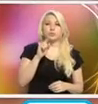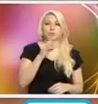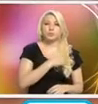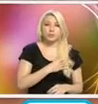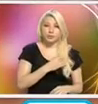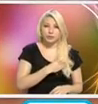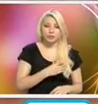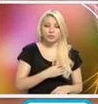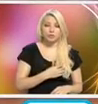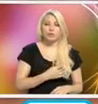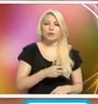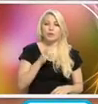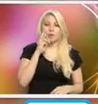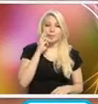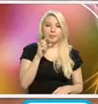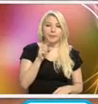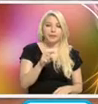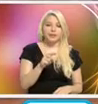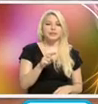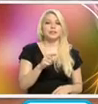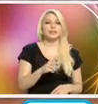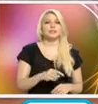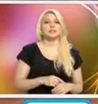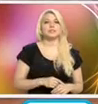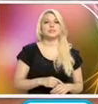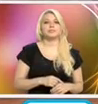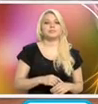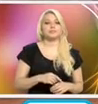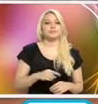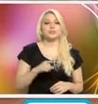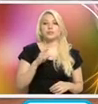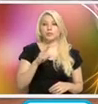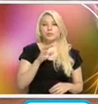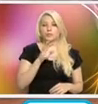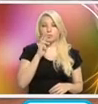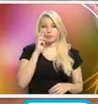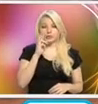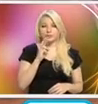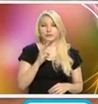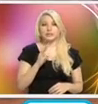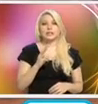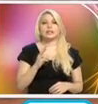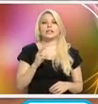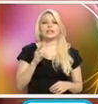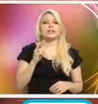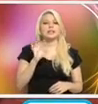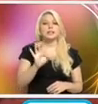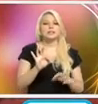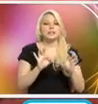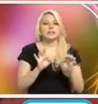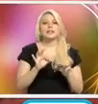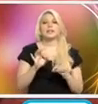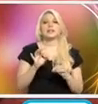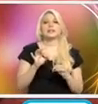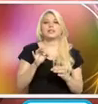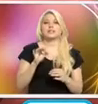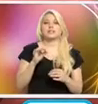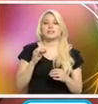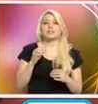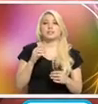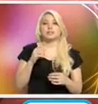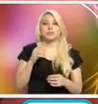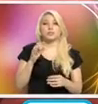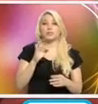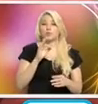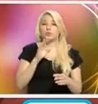logras identificar que ese muchacho adolescente, guapo, feo, gordo, como sea, logras identificar uno de sus talentos, estás